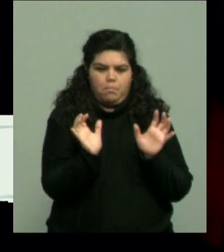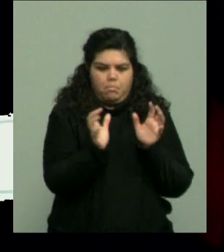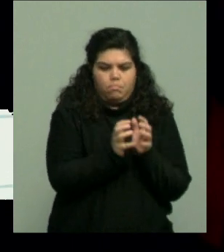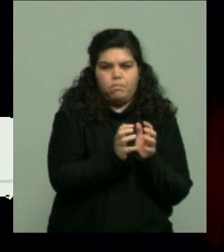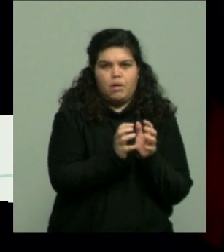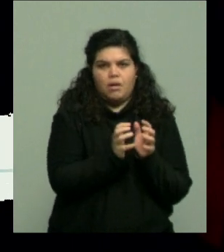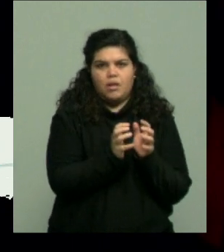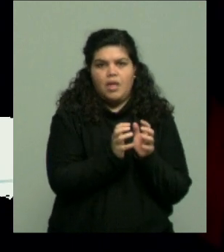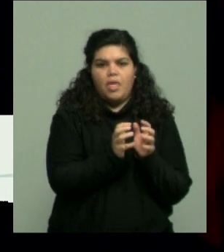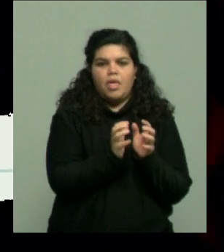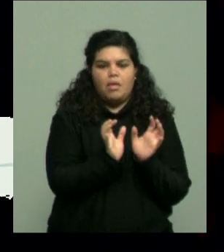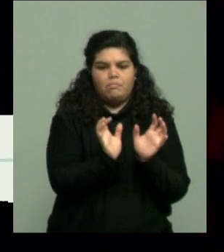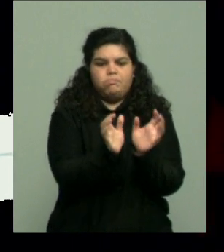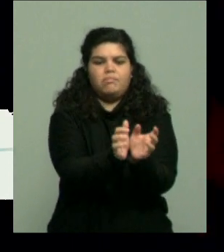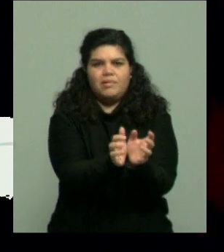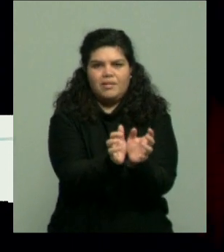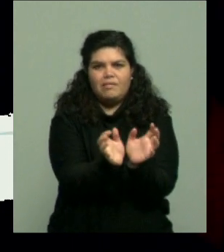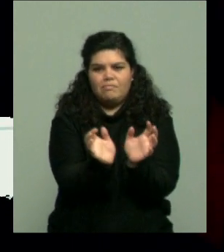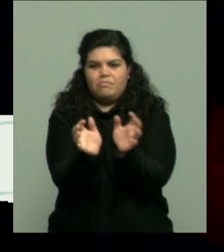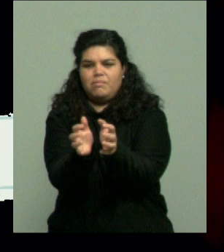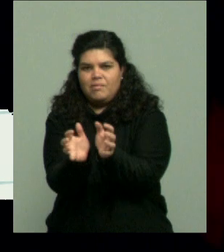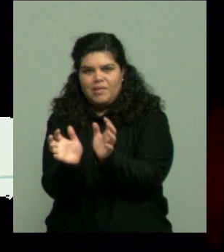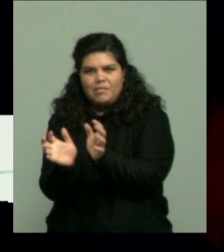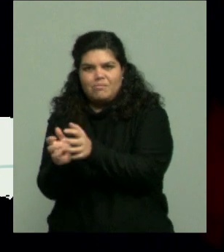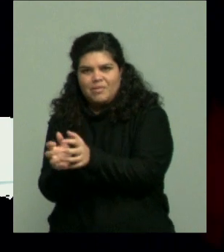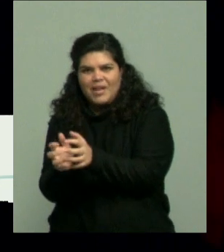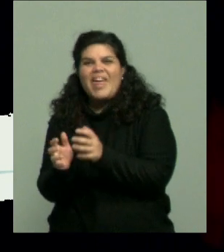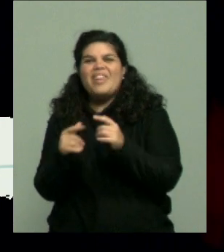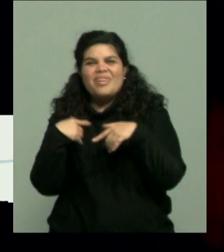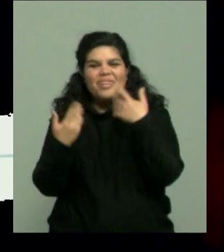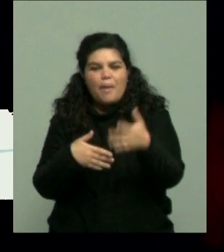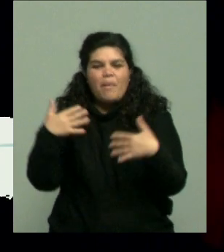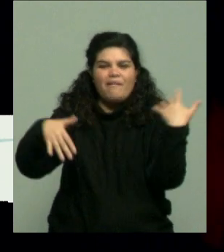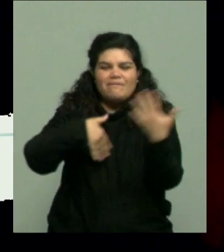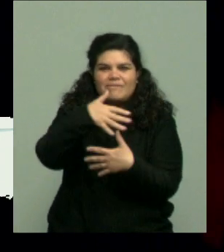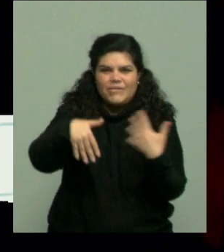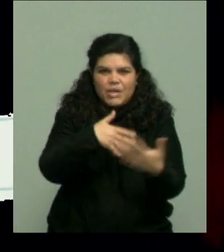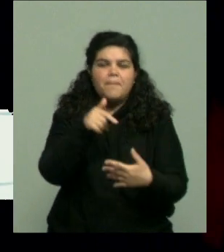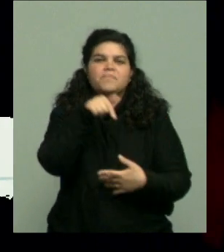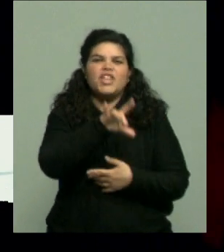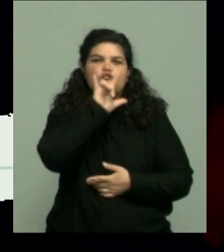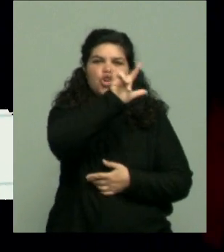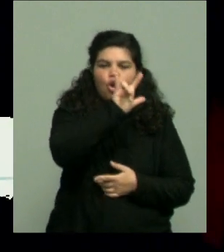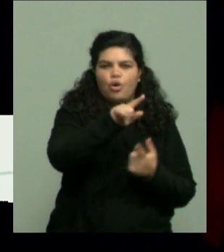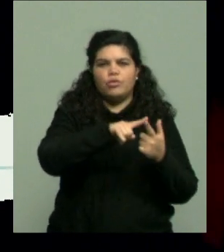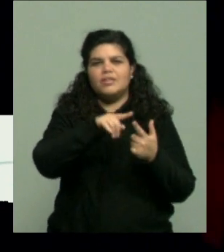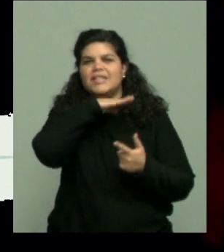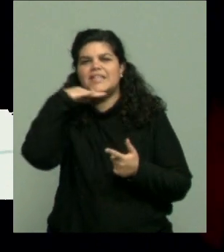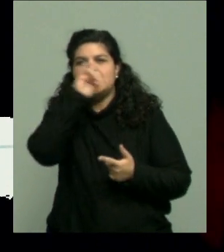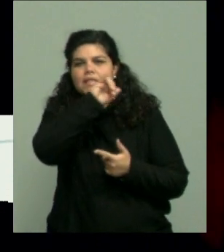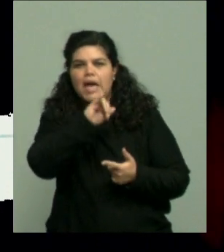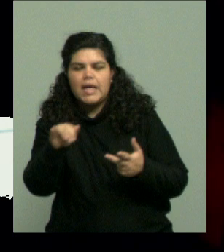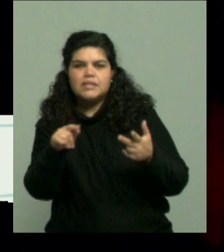algo al principio medio rock fusión, más jazzero, y en el medio hay una chacarera a